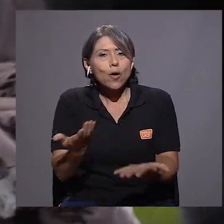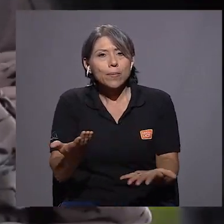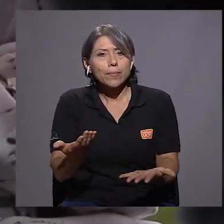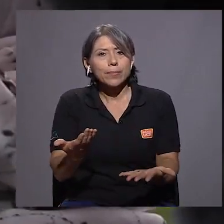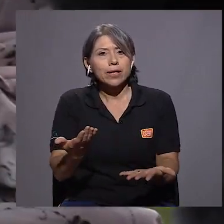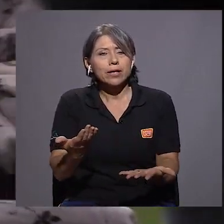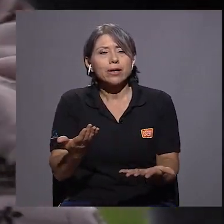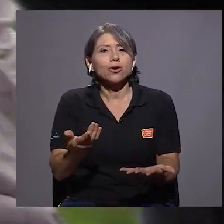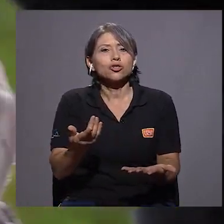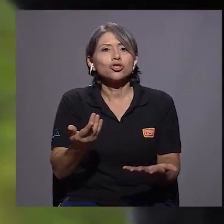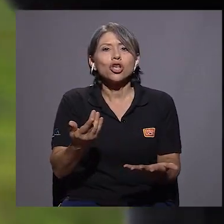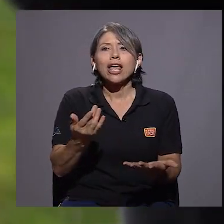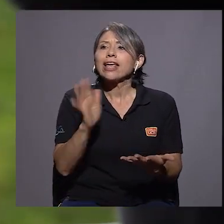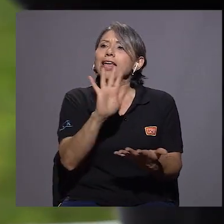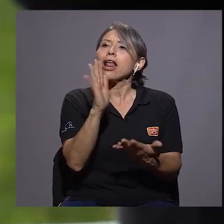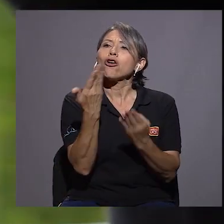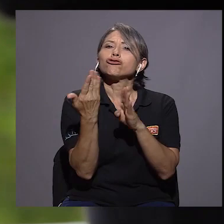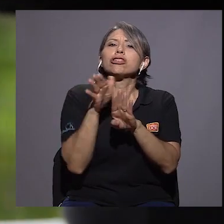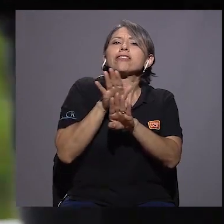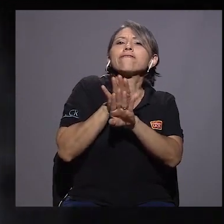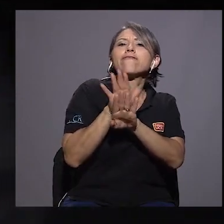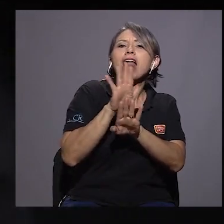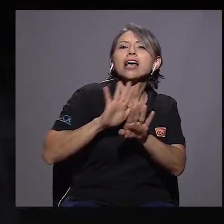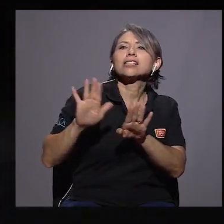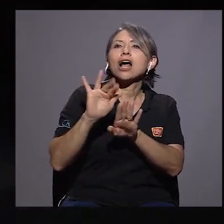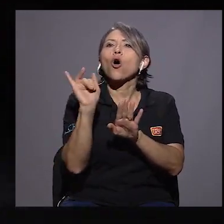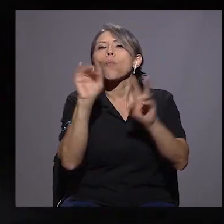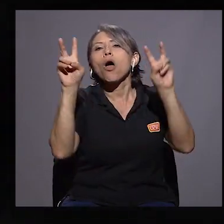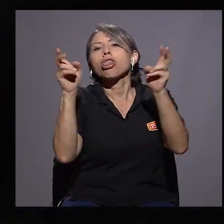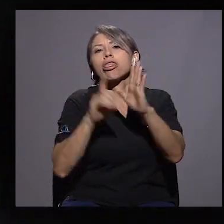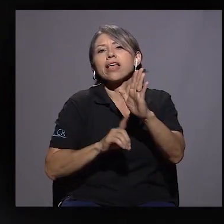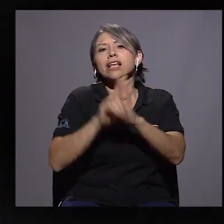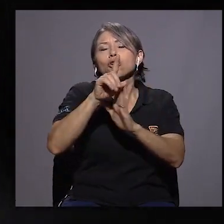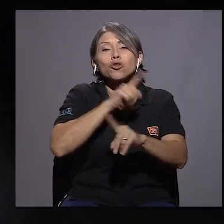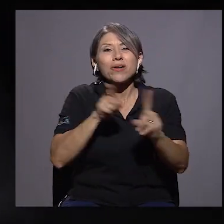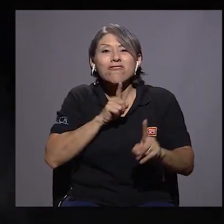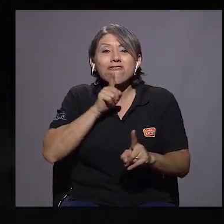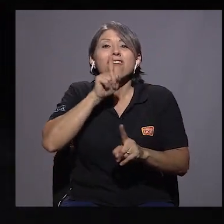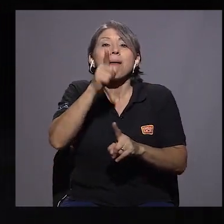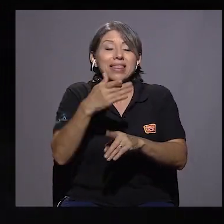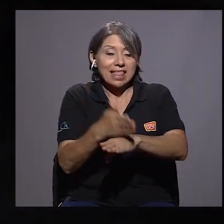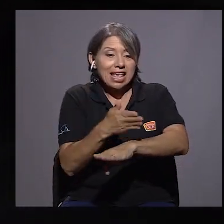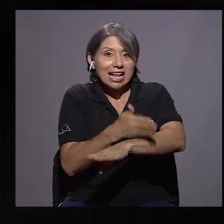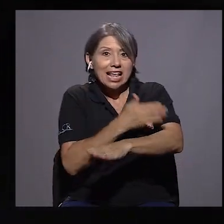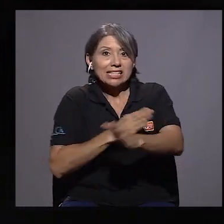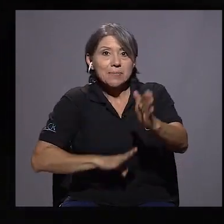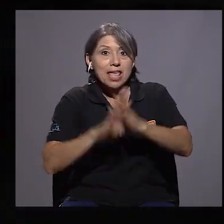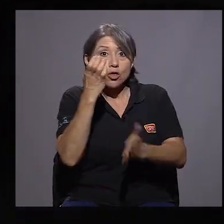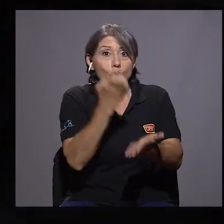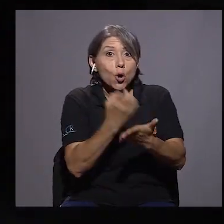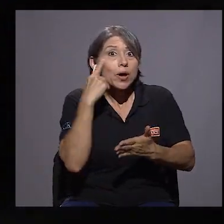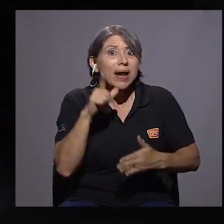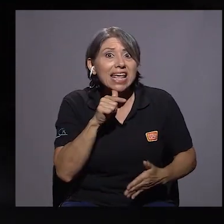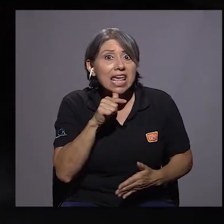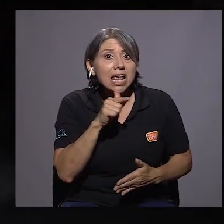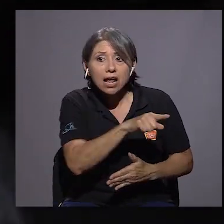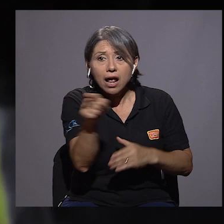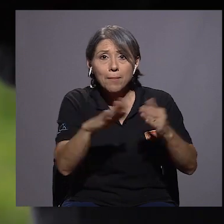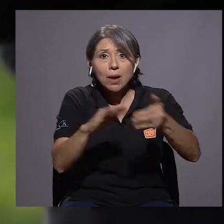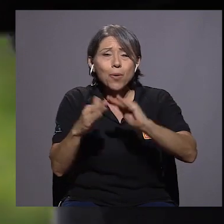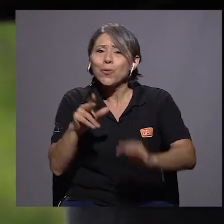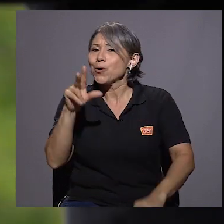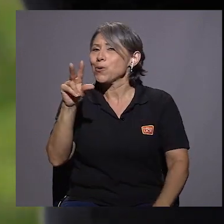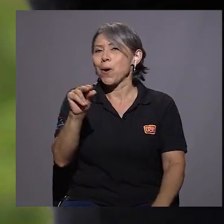económicos que los disfrazan como desarrollo, pero no es más que crecimiento económico. ¿Para quién? ¿Para el